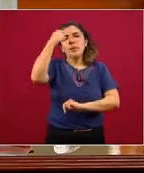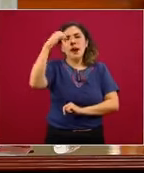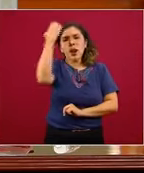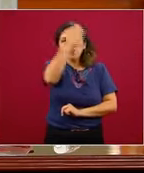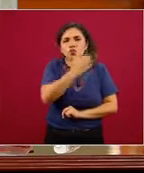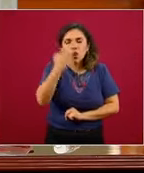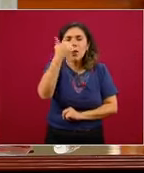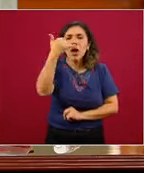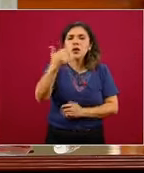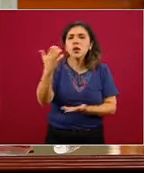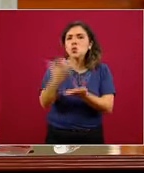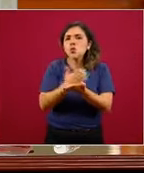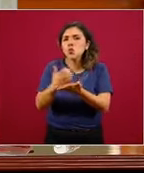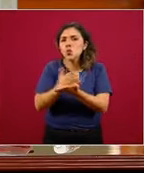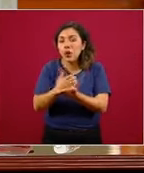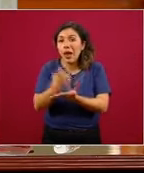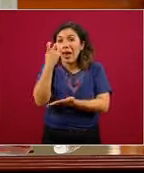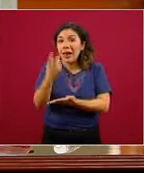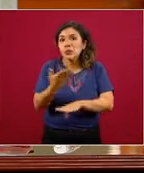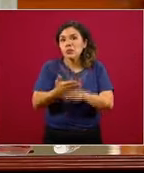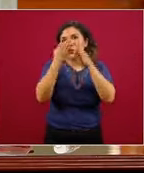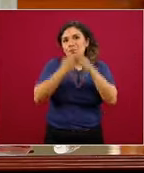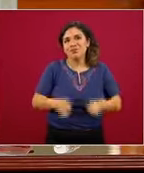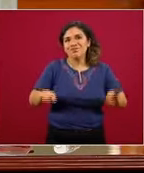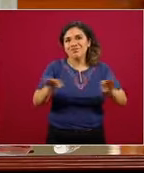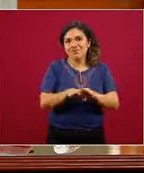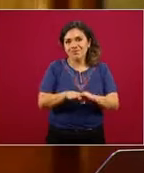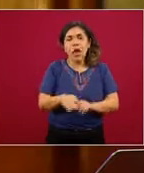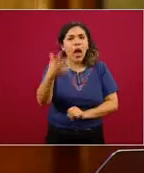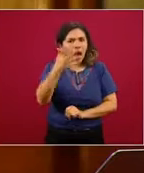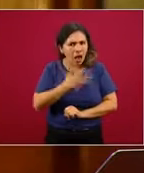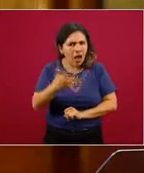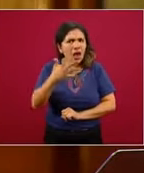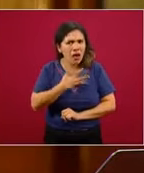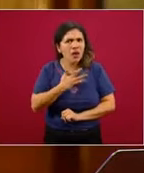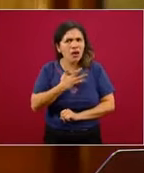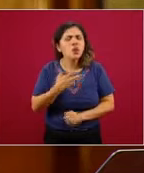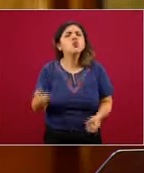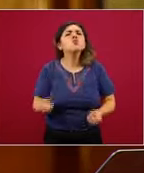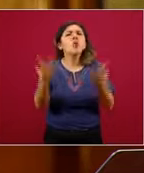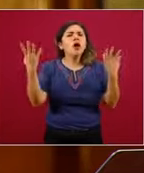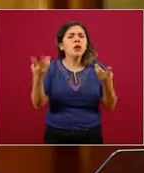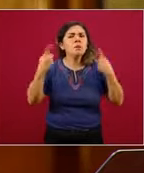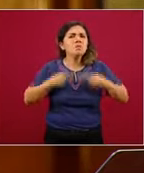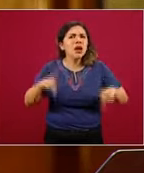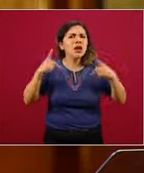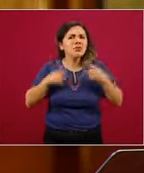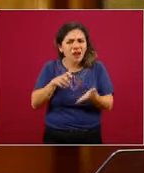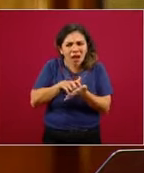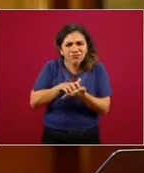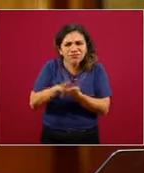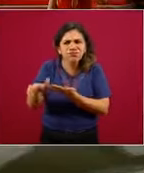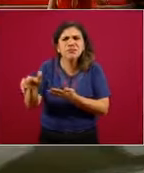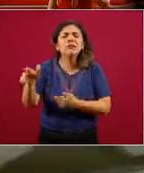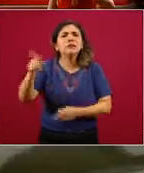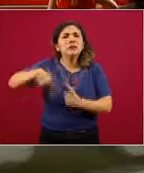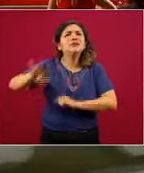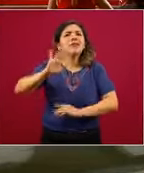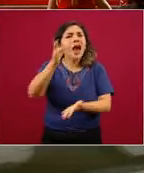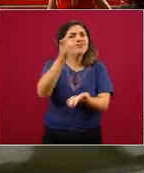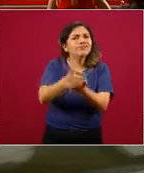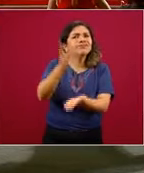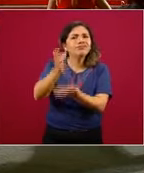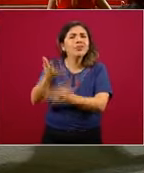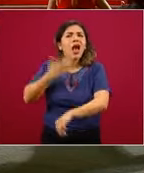al tratamiento. Esto es importante. Existe un número importante de personas que se habían